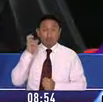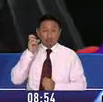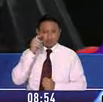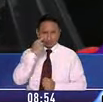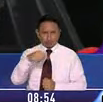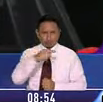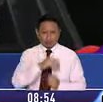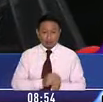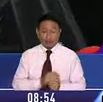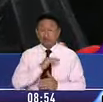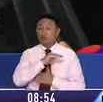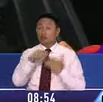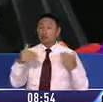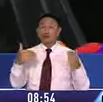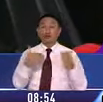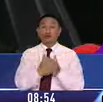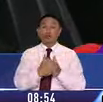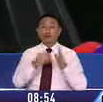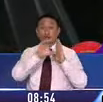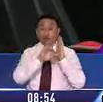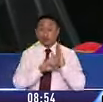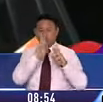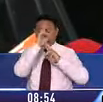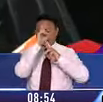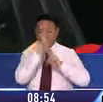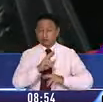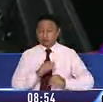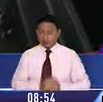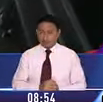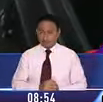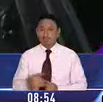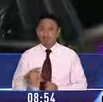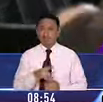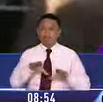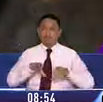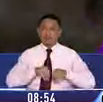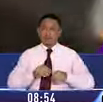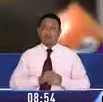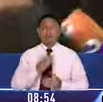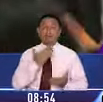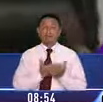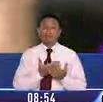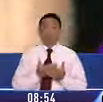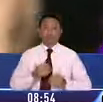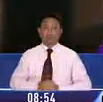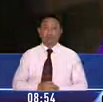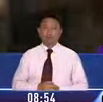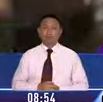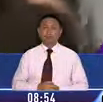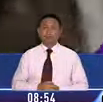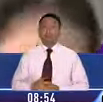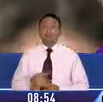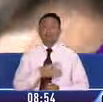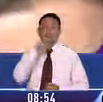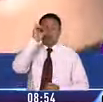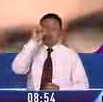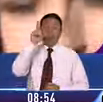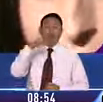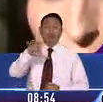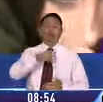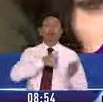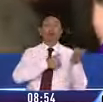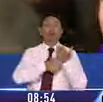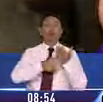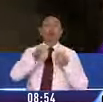bien, en su totalidad. Por tanto, así actuaremos. Muchas gracias. Gracias, han sido las palabras del ministro